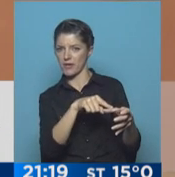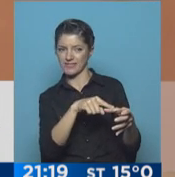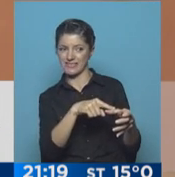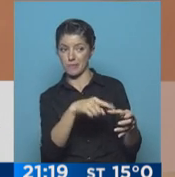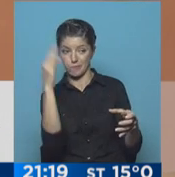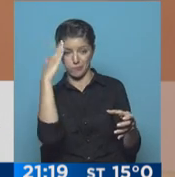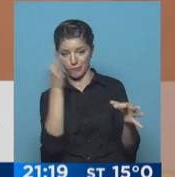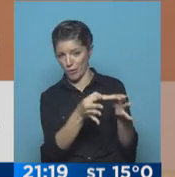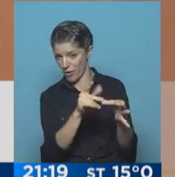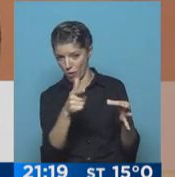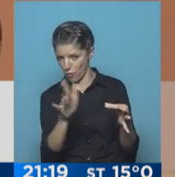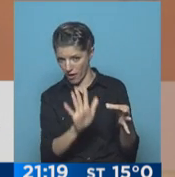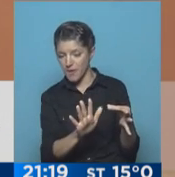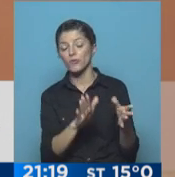neuronas,